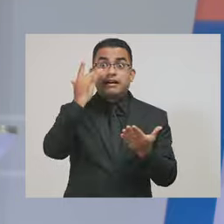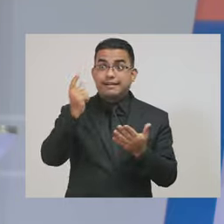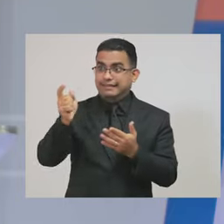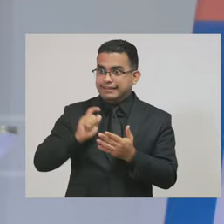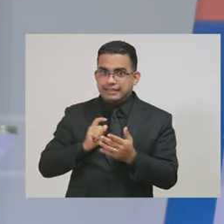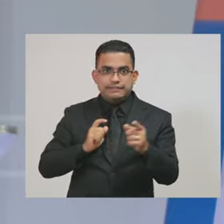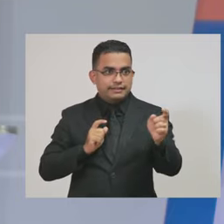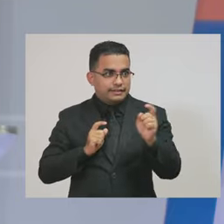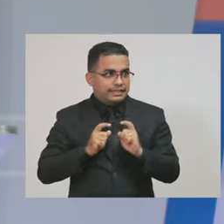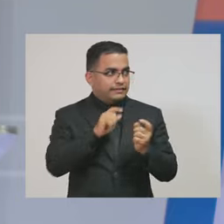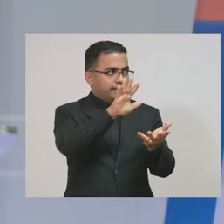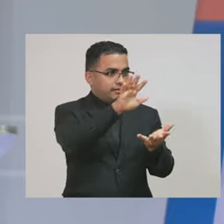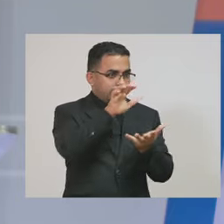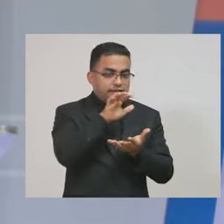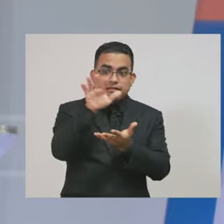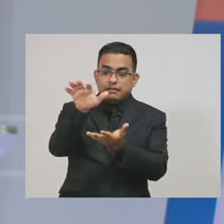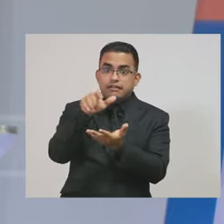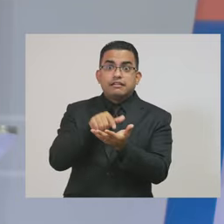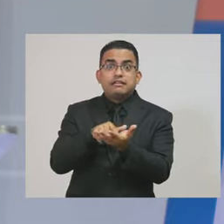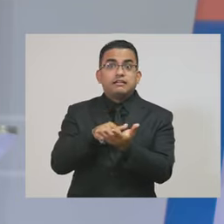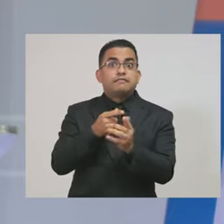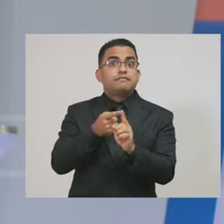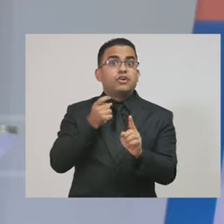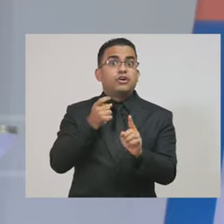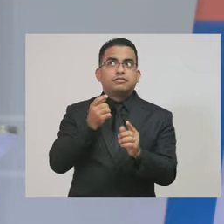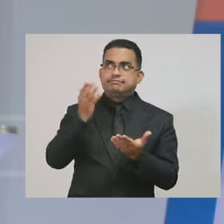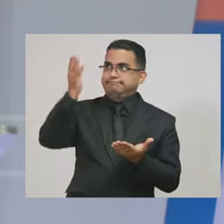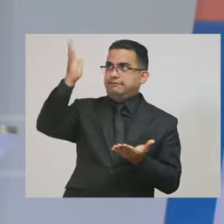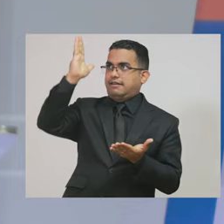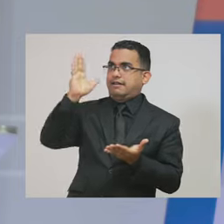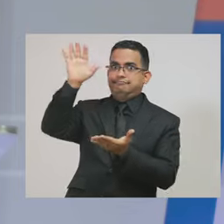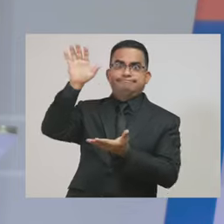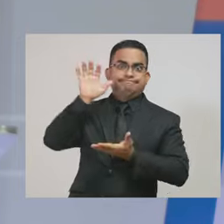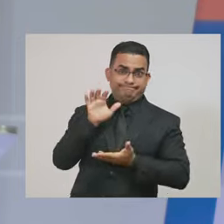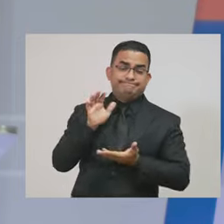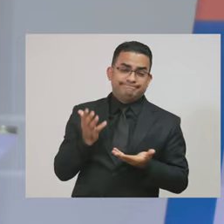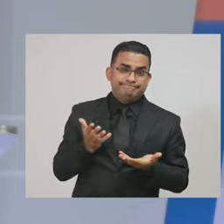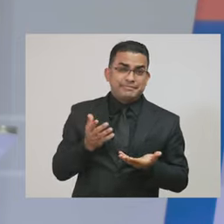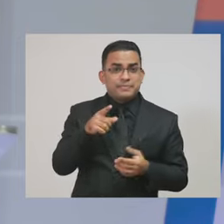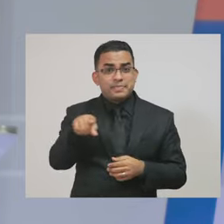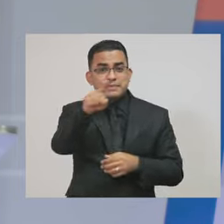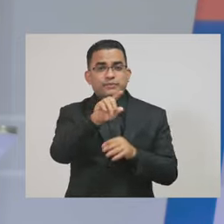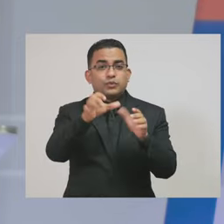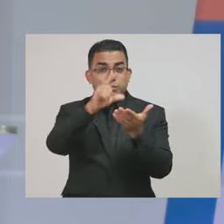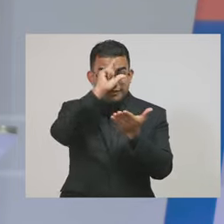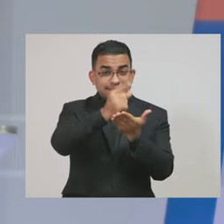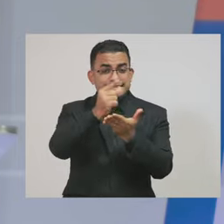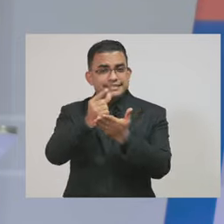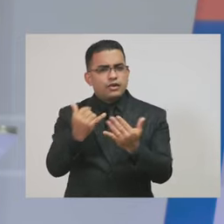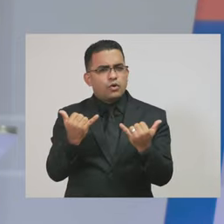pues todo lo que hemos recibido todo lo que tenemos es obra y gracia de dios'